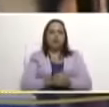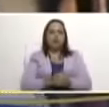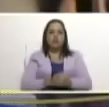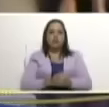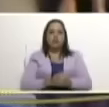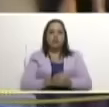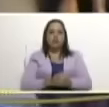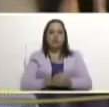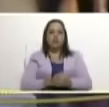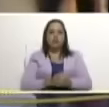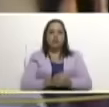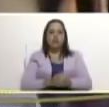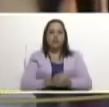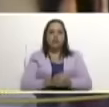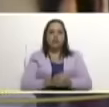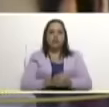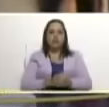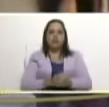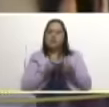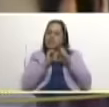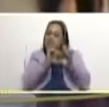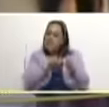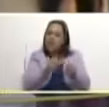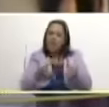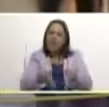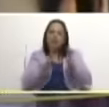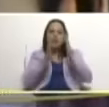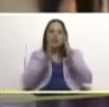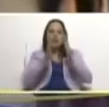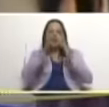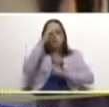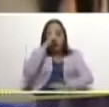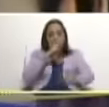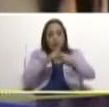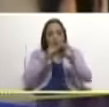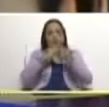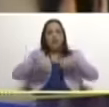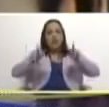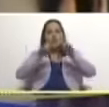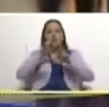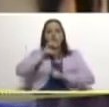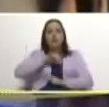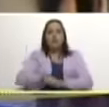perseverar en el camino de la reivindicación de los valores históricos.